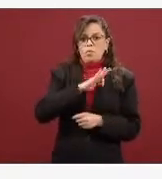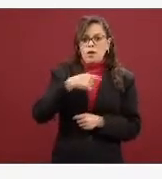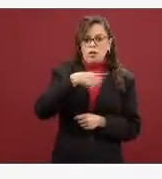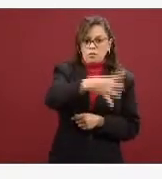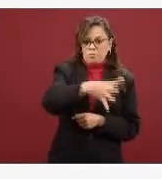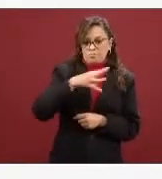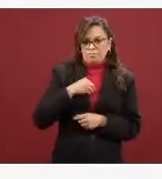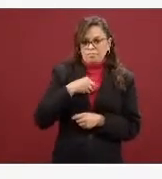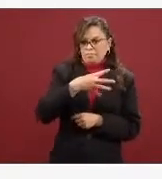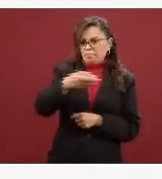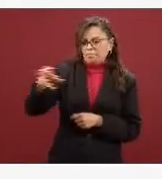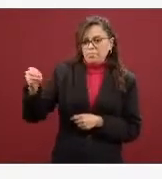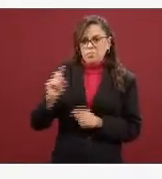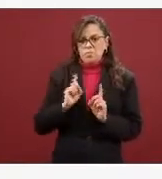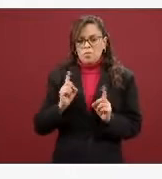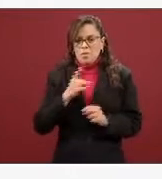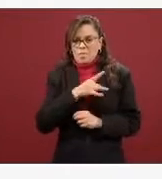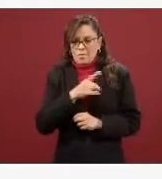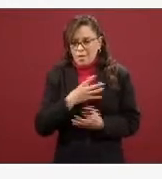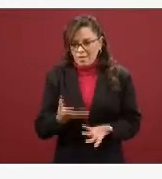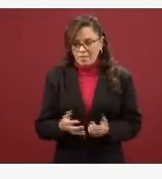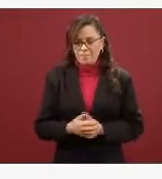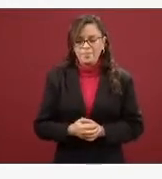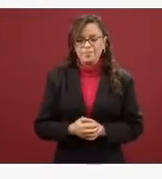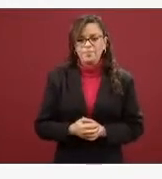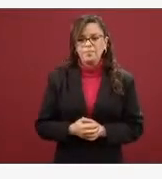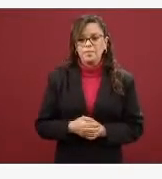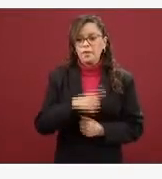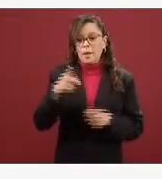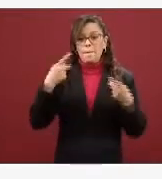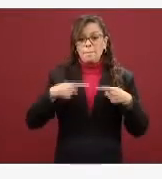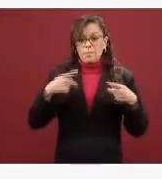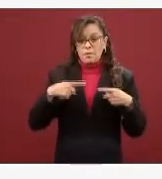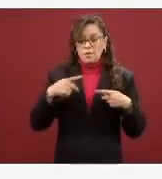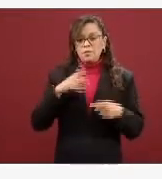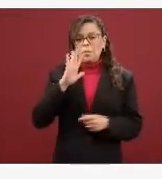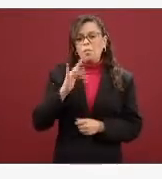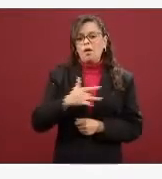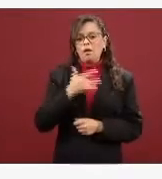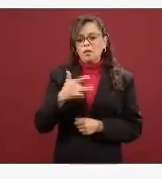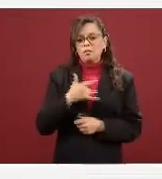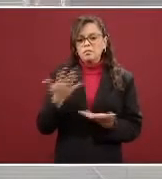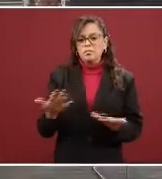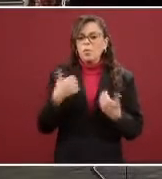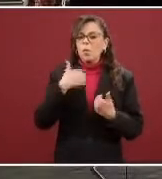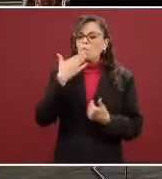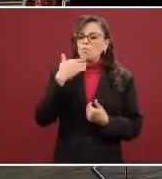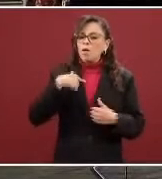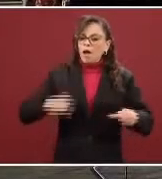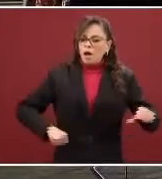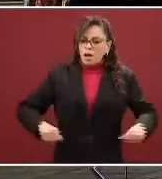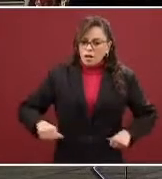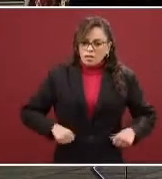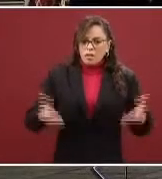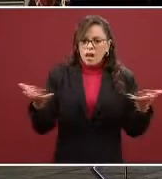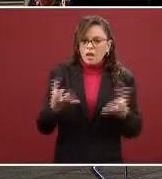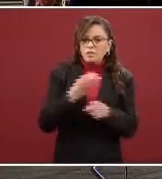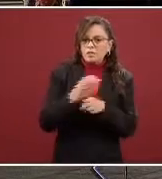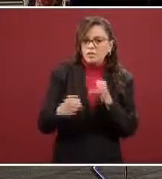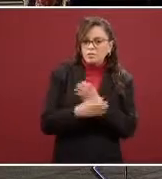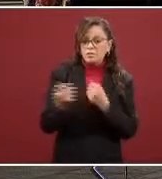puede pasar es que las personas tengan la sensación de que no están siendo productivas, y eso puede generar también algún estado de